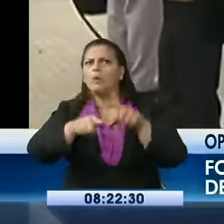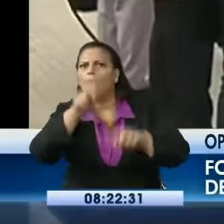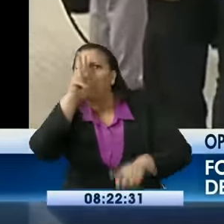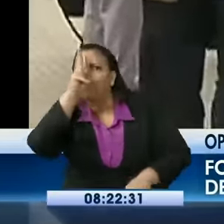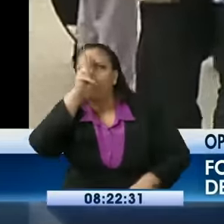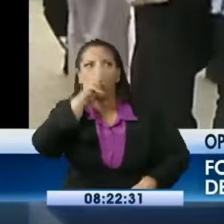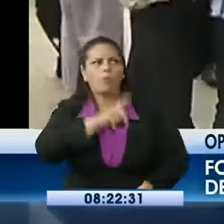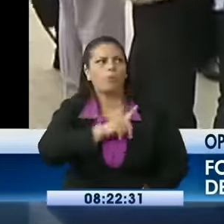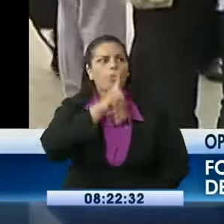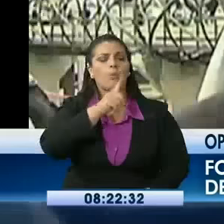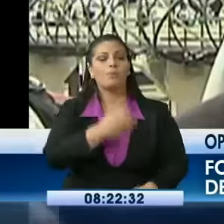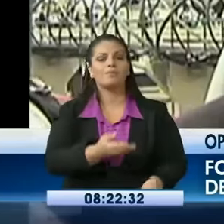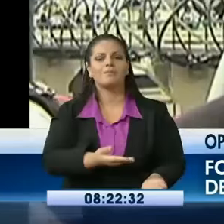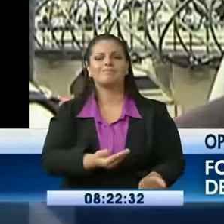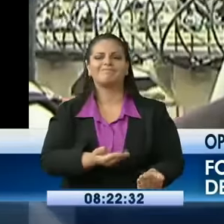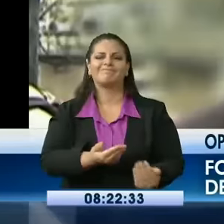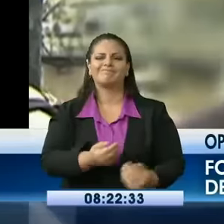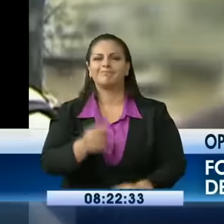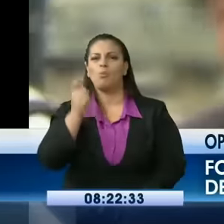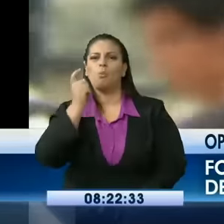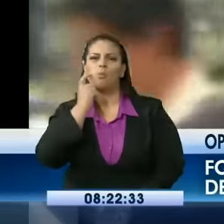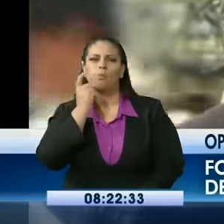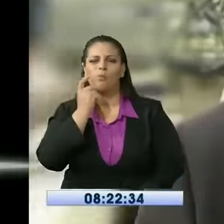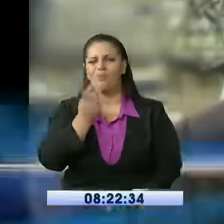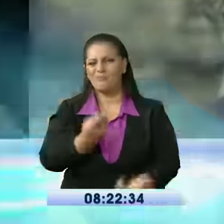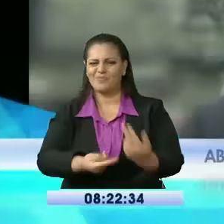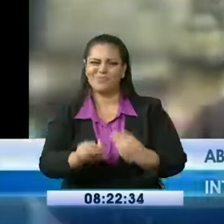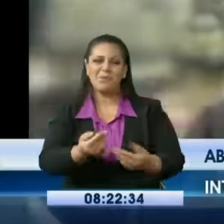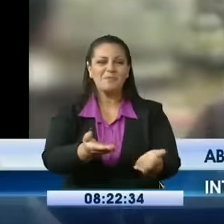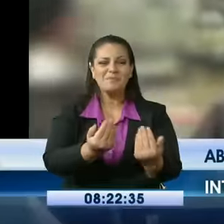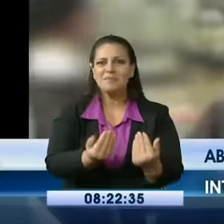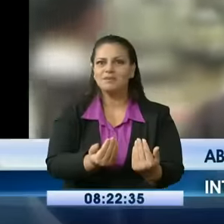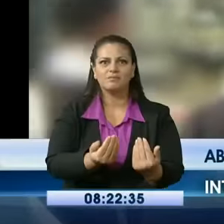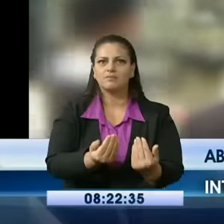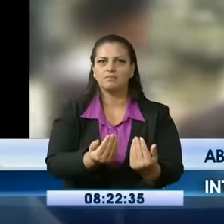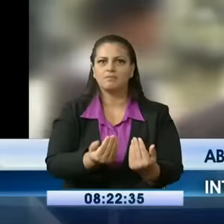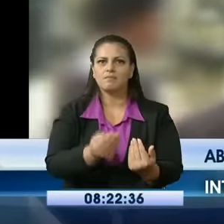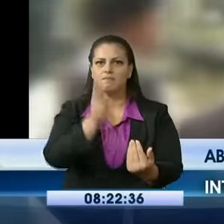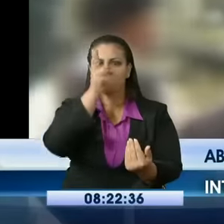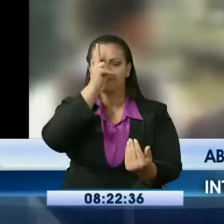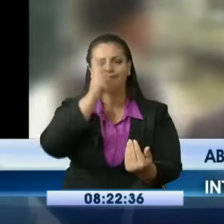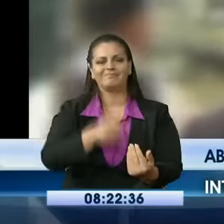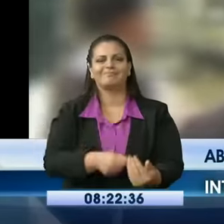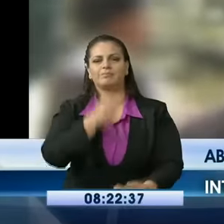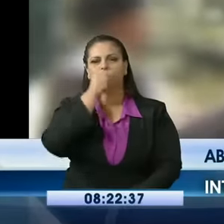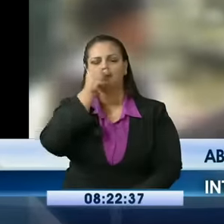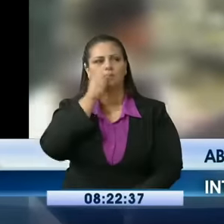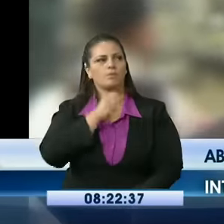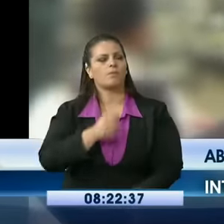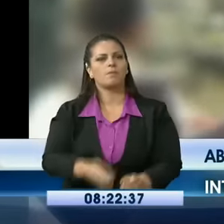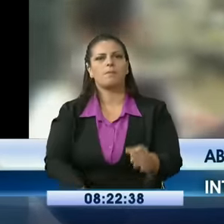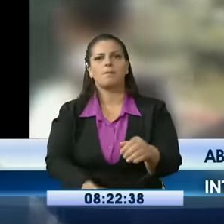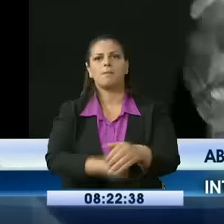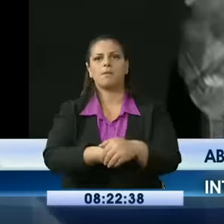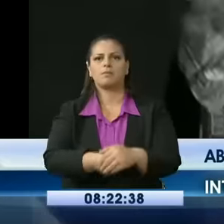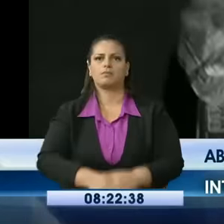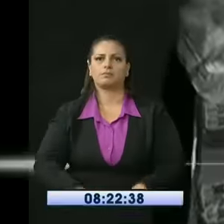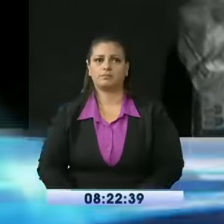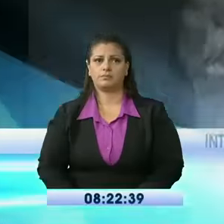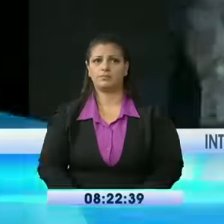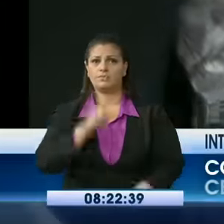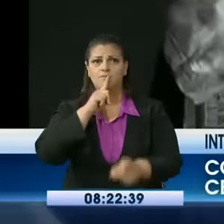tranquilamente trabajando. La pillería tiene su astucia y ellos saben cómo trabajan sus vainas chuecas. El intendente de policía aseveró que estas inspecciones se dan tras